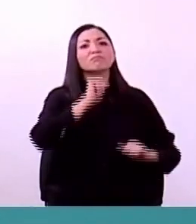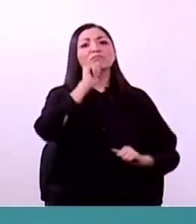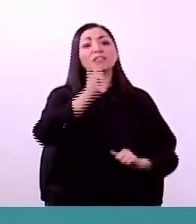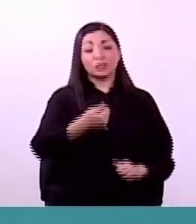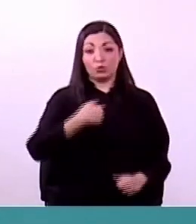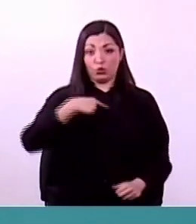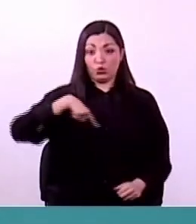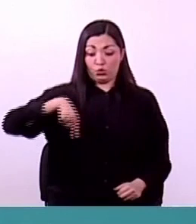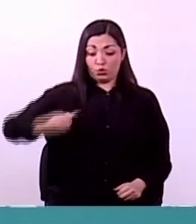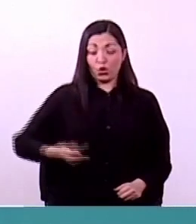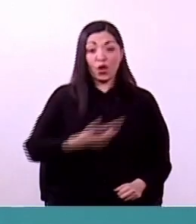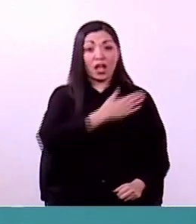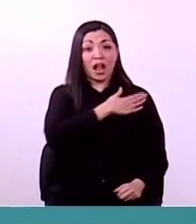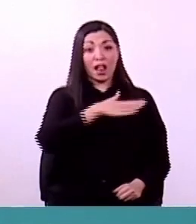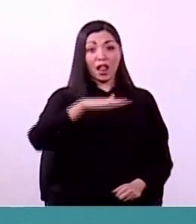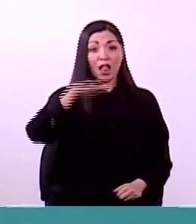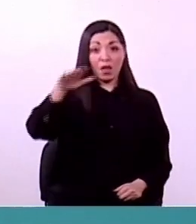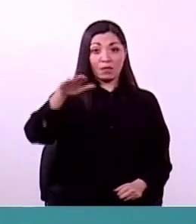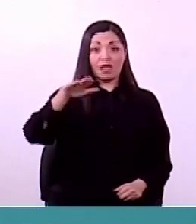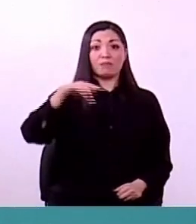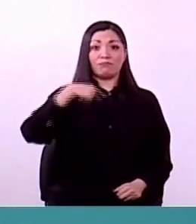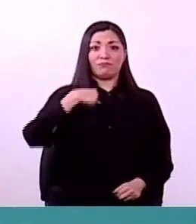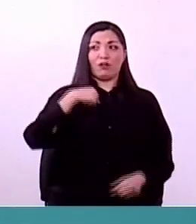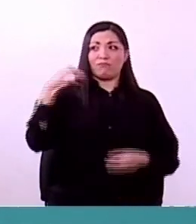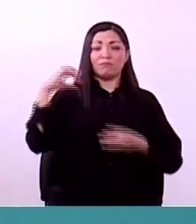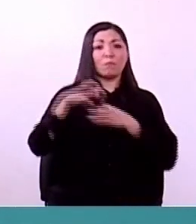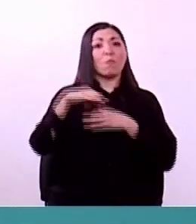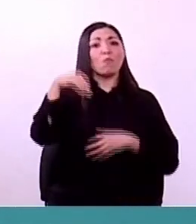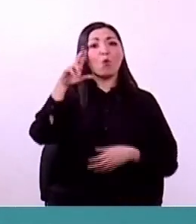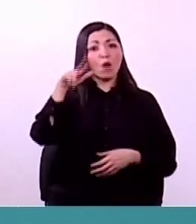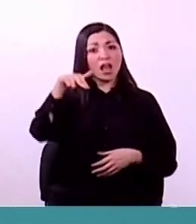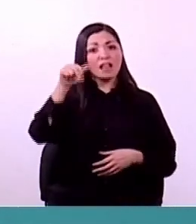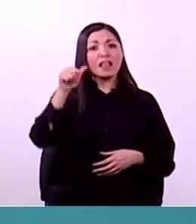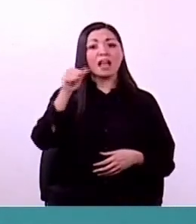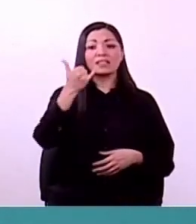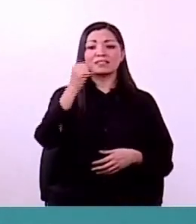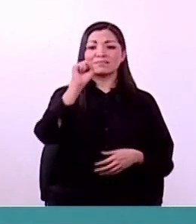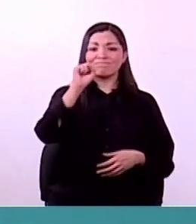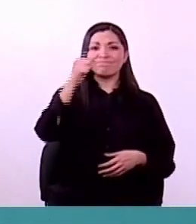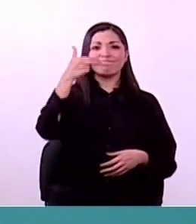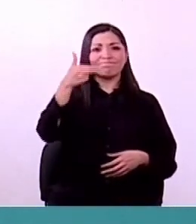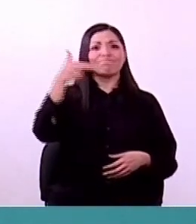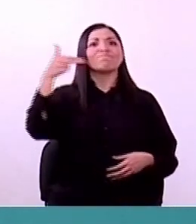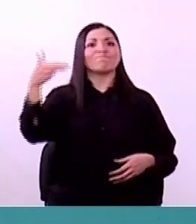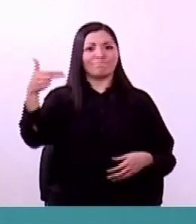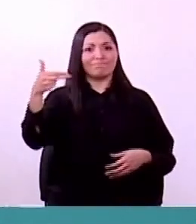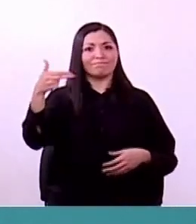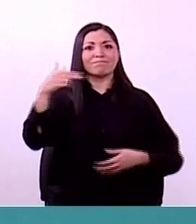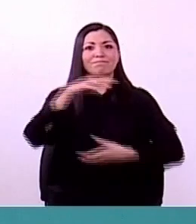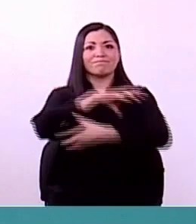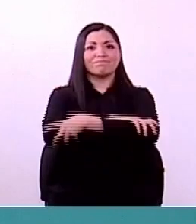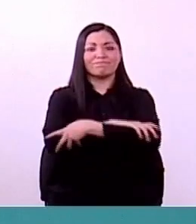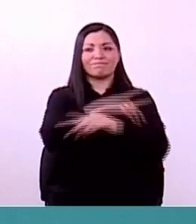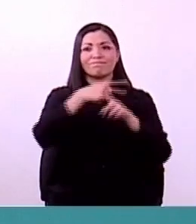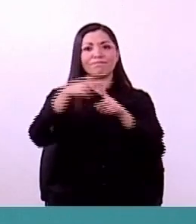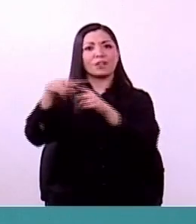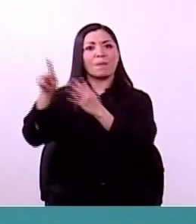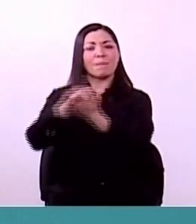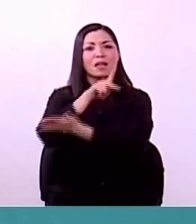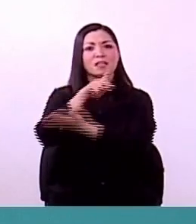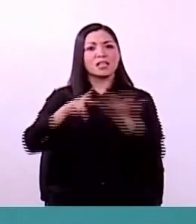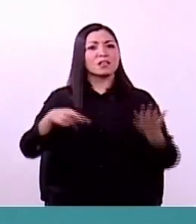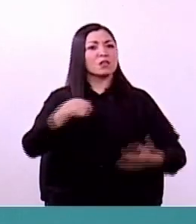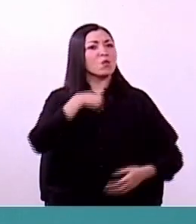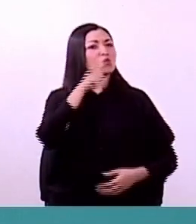Morena y de la coalición Sigamos Haciendo Historia. Yo soy una mujer honesta. Yo he trabajado toda mi vida y he defendido las causas de la